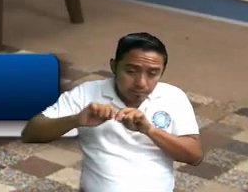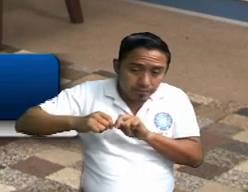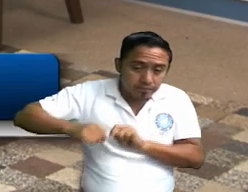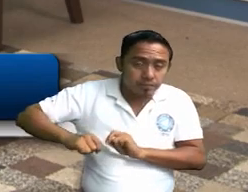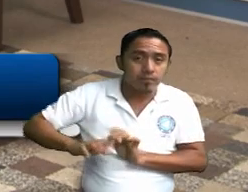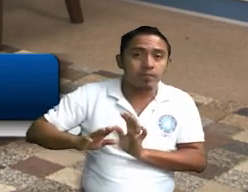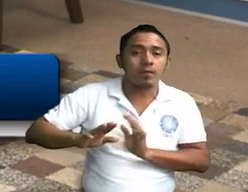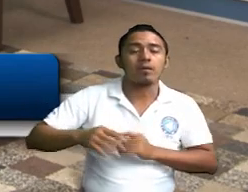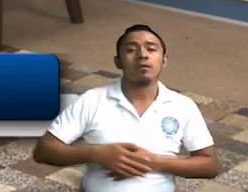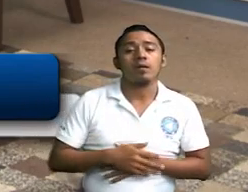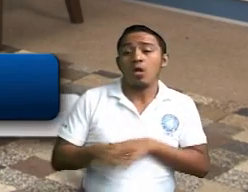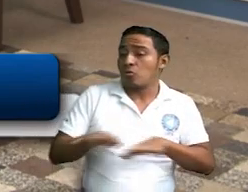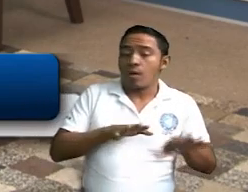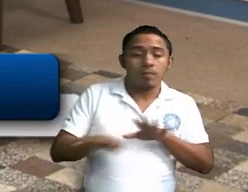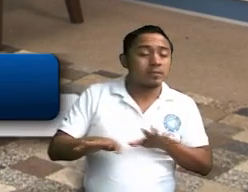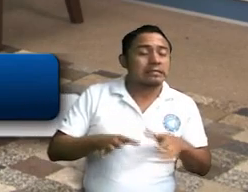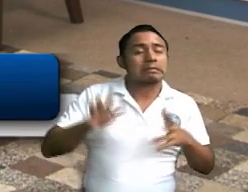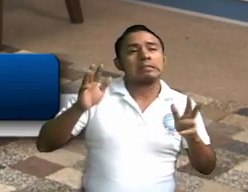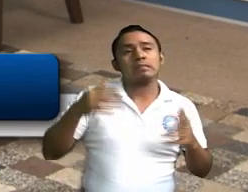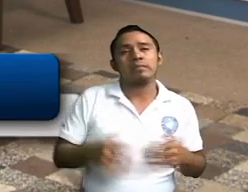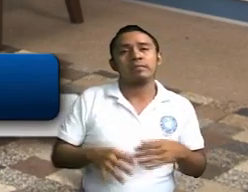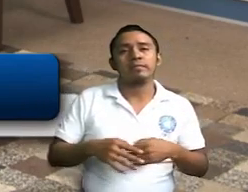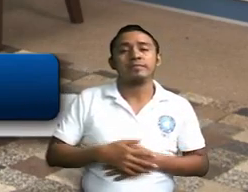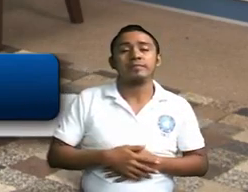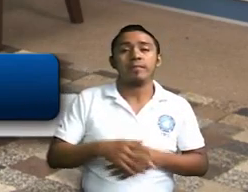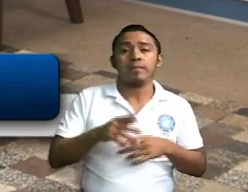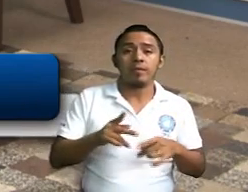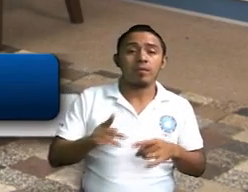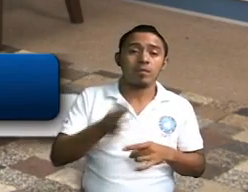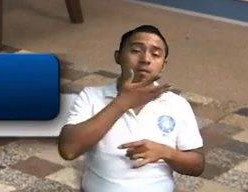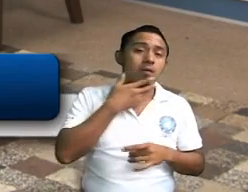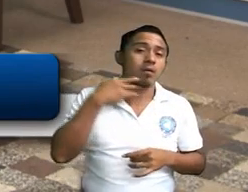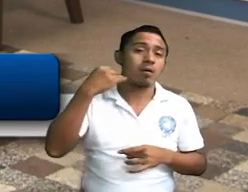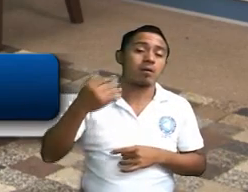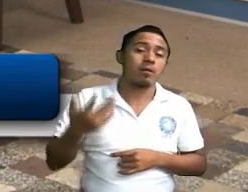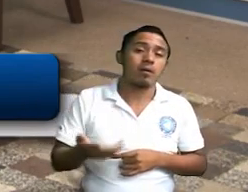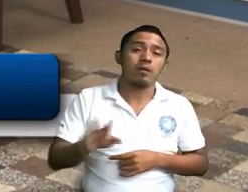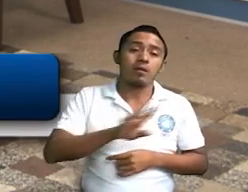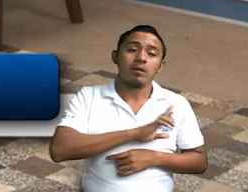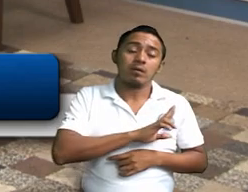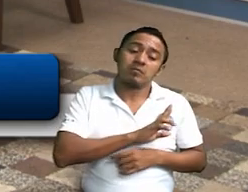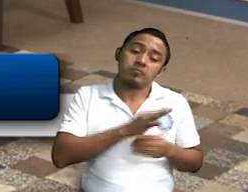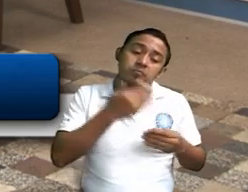Cuando no hay esa posibilidad, en paciente joven, lo ideal siempre es realizar